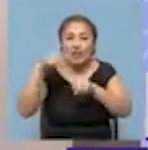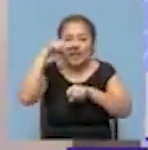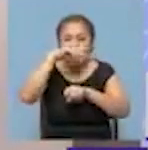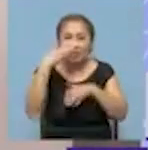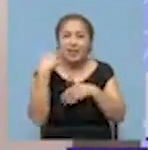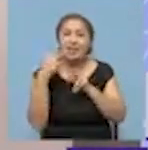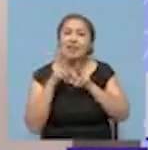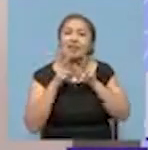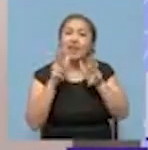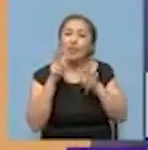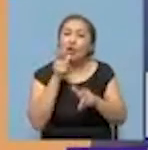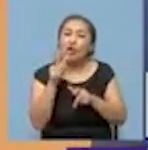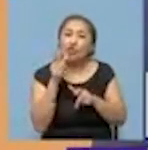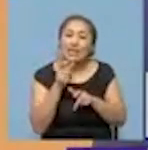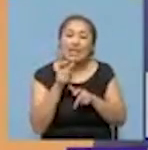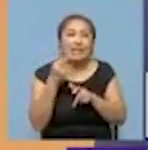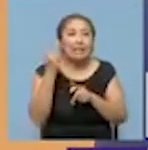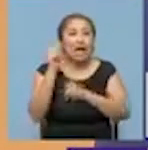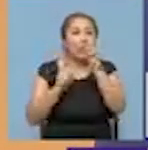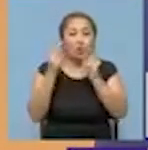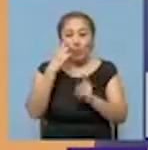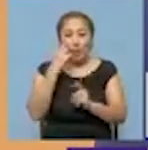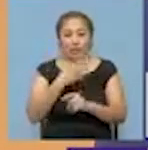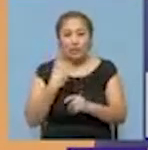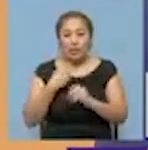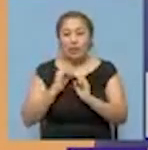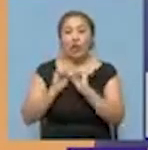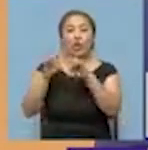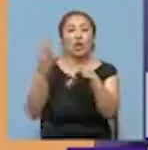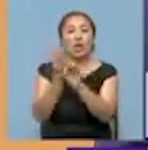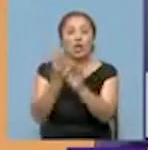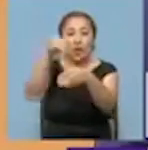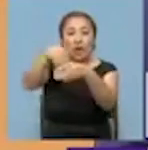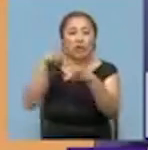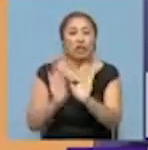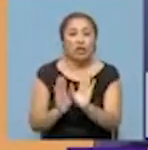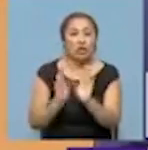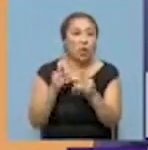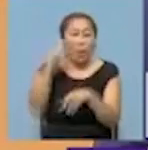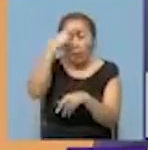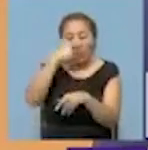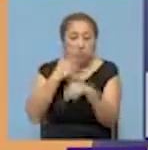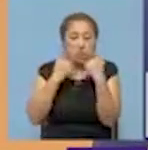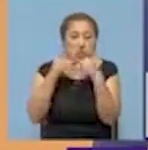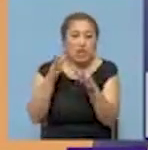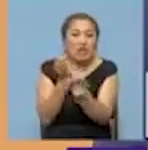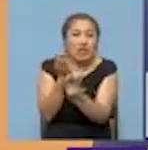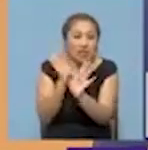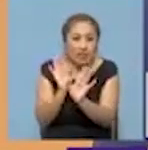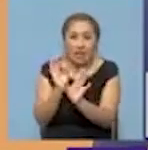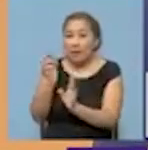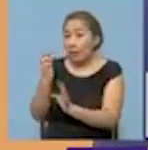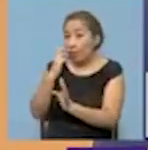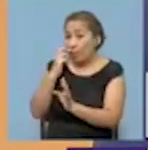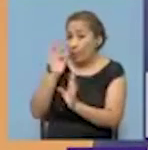quizás están convencidos que porque uno como papá deja a su hijo en el colegio con los ojos cerrados claro me parece que los